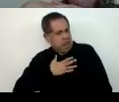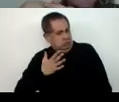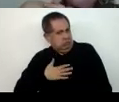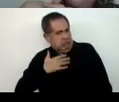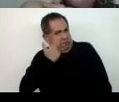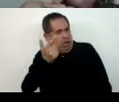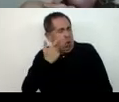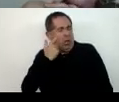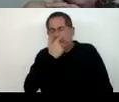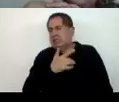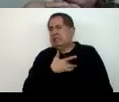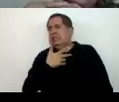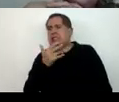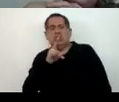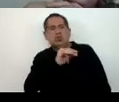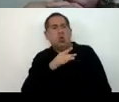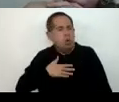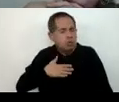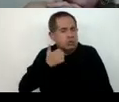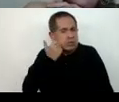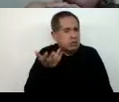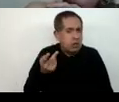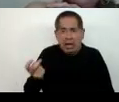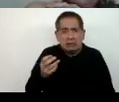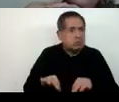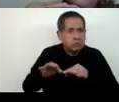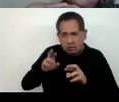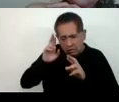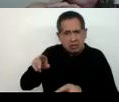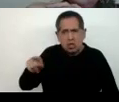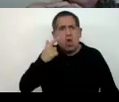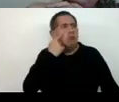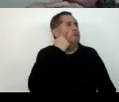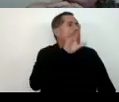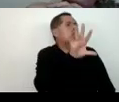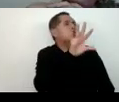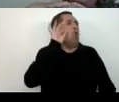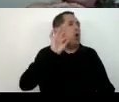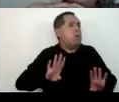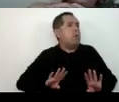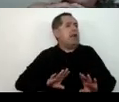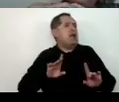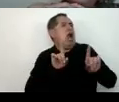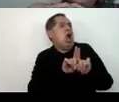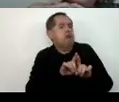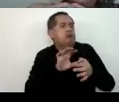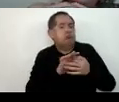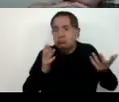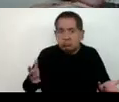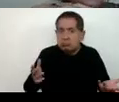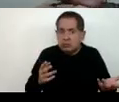libre albedrío, a que ellas elijan una pareja, porque pues obviamente las personas